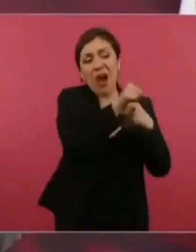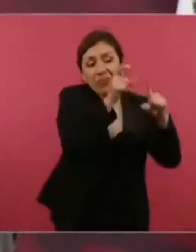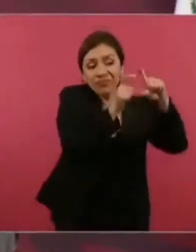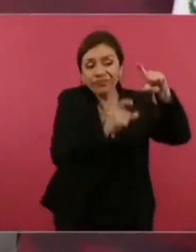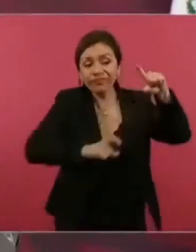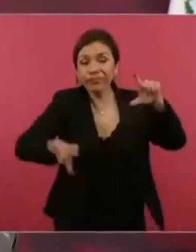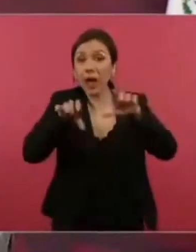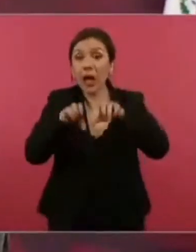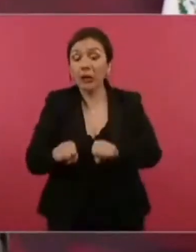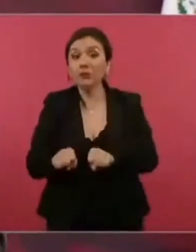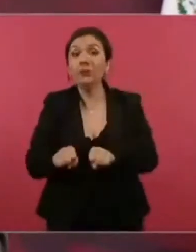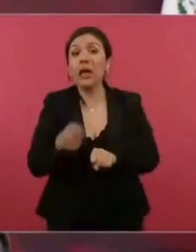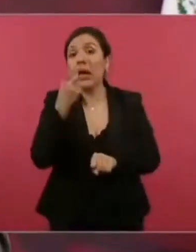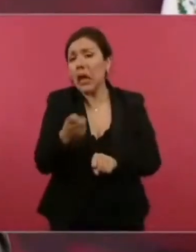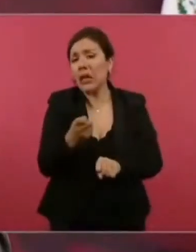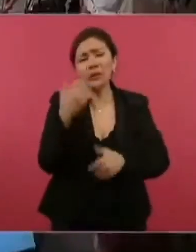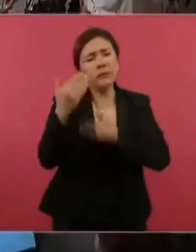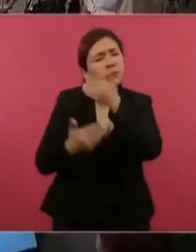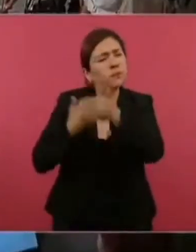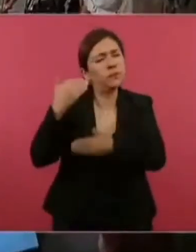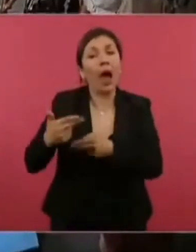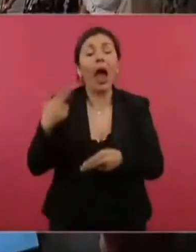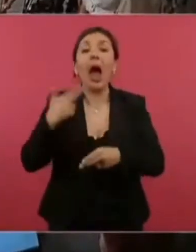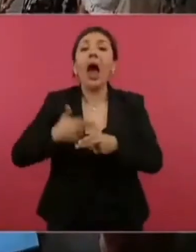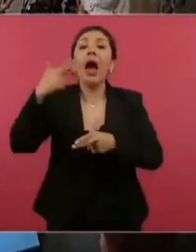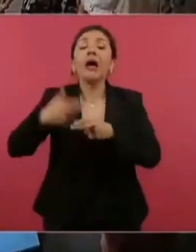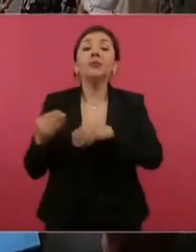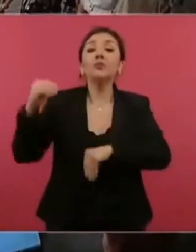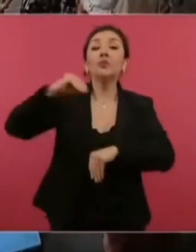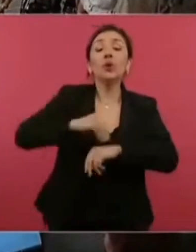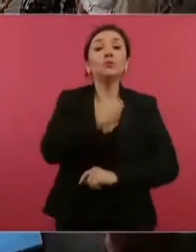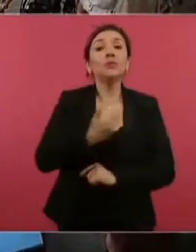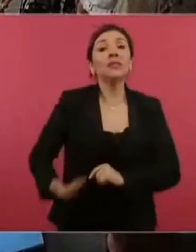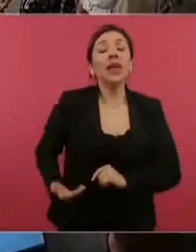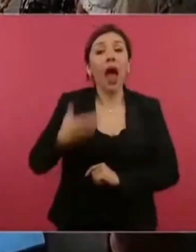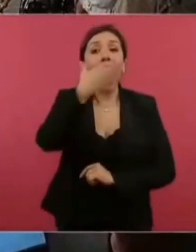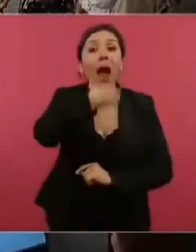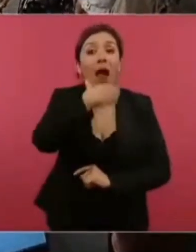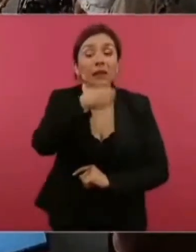Es hasta que llega el general Cárdenas que dice: